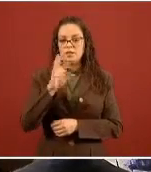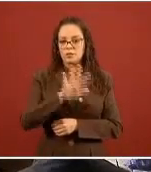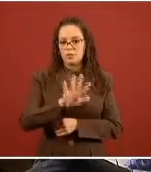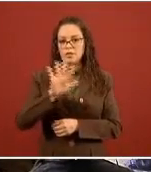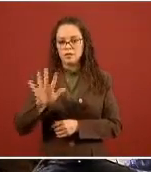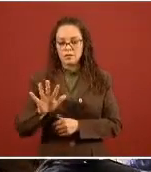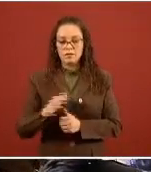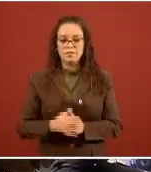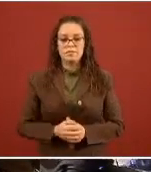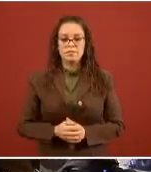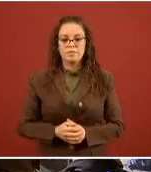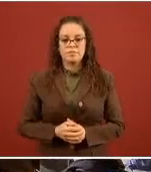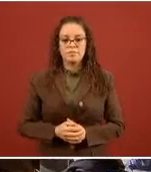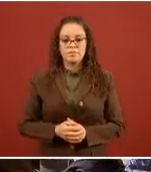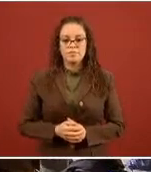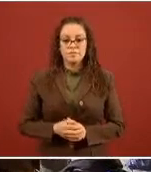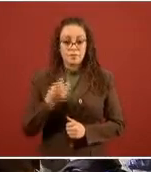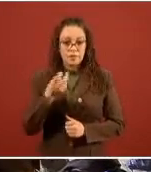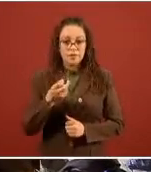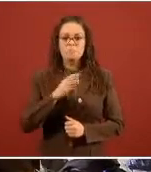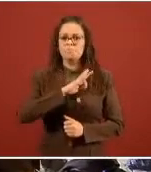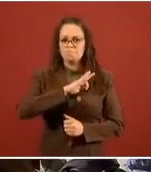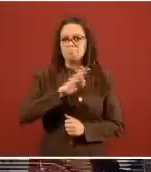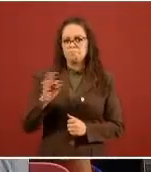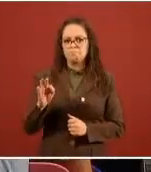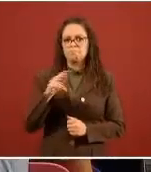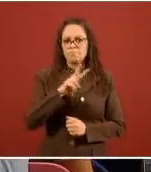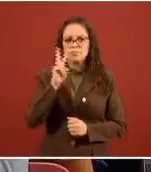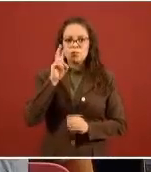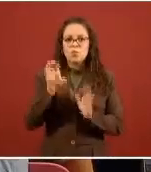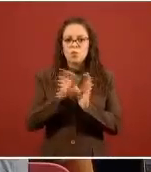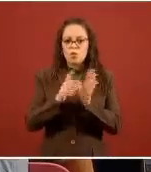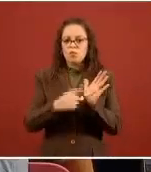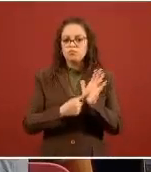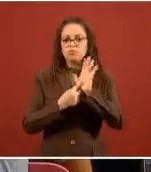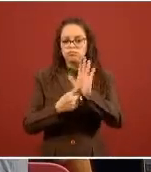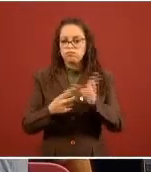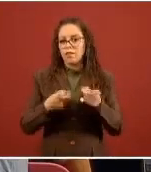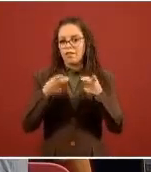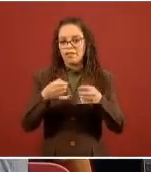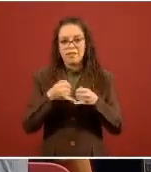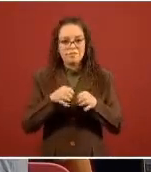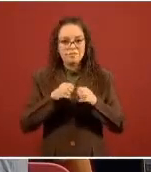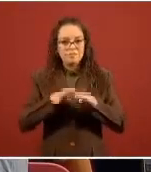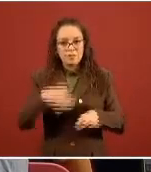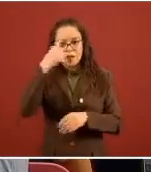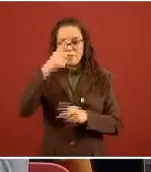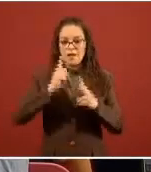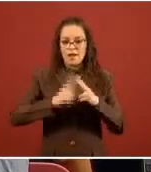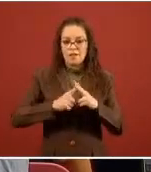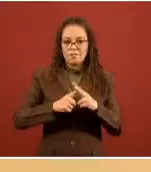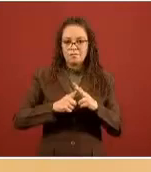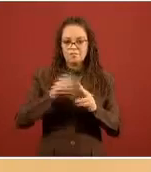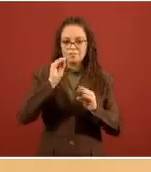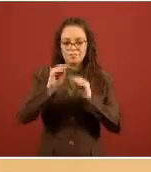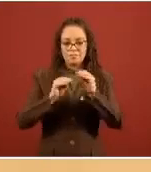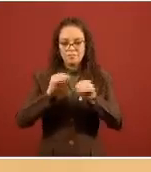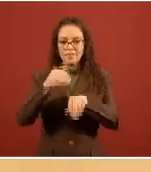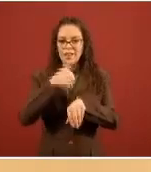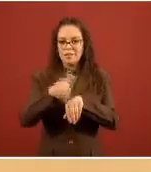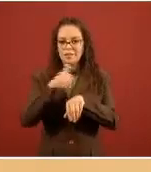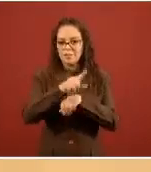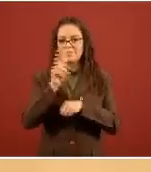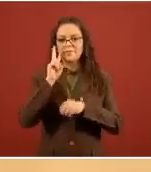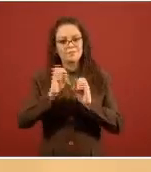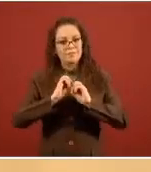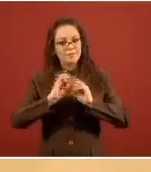14.355, es decir, es una manera de cómo podemos en su momento presentar la información o ver los números. Pero entonces sí ser